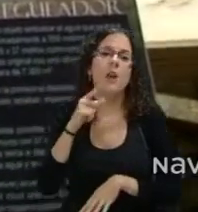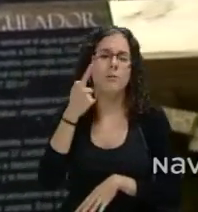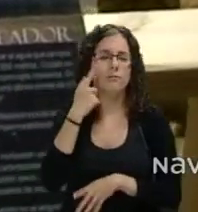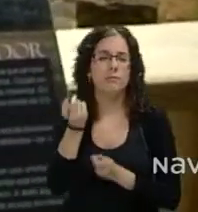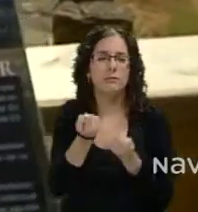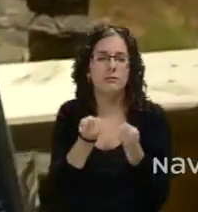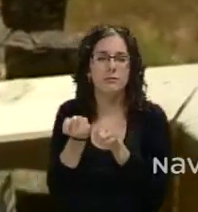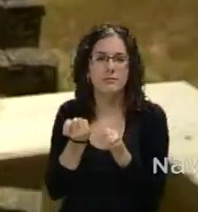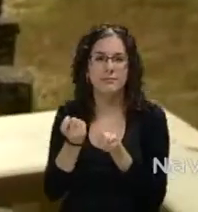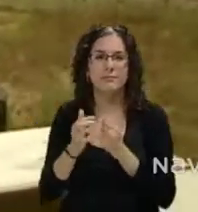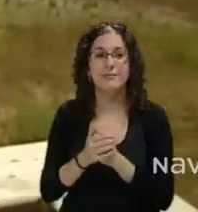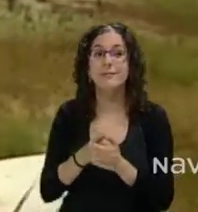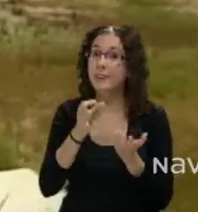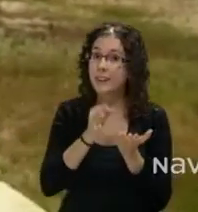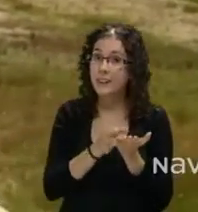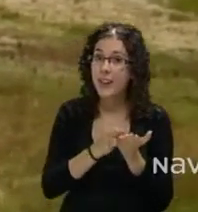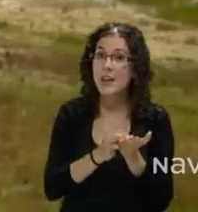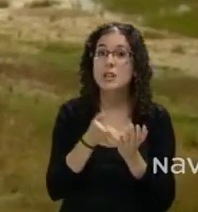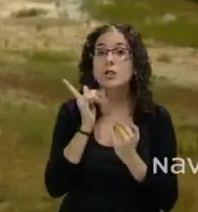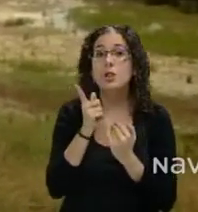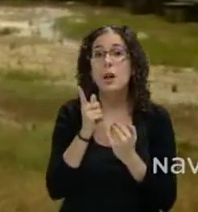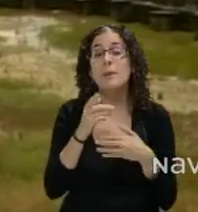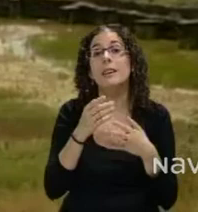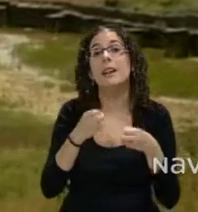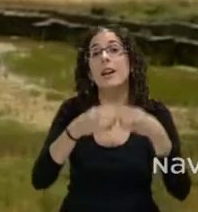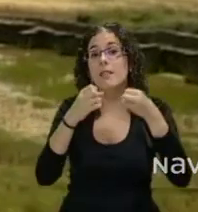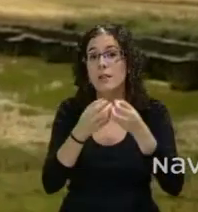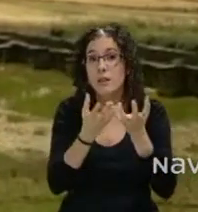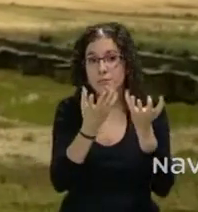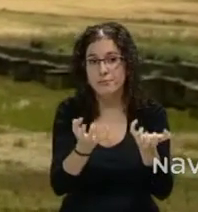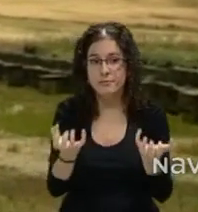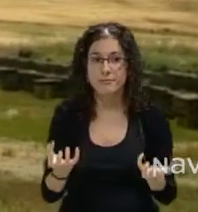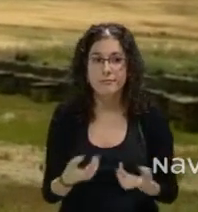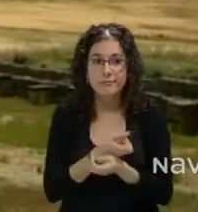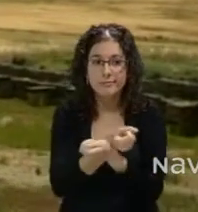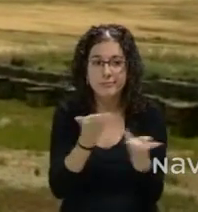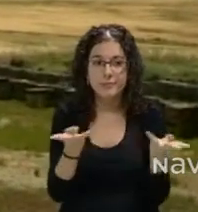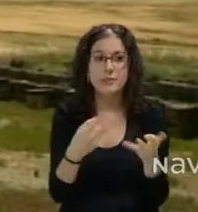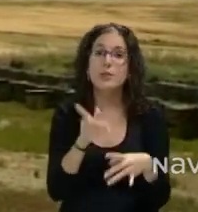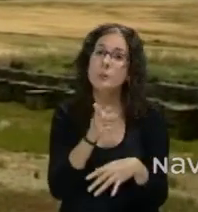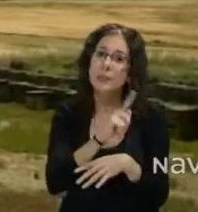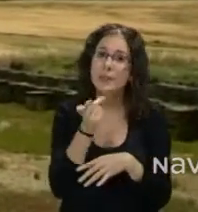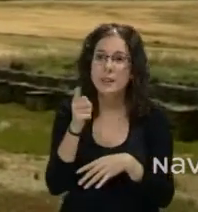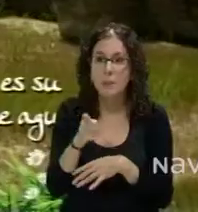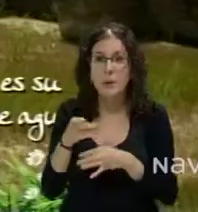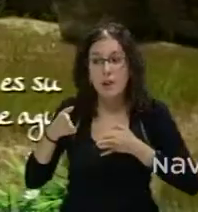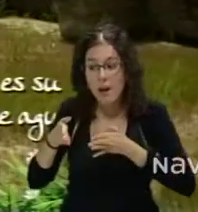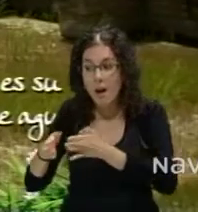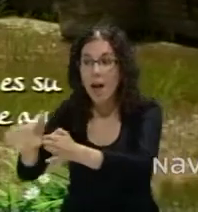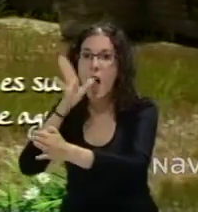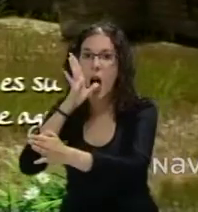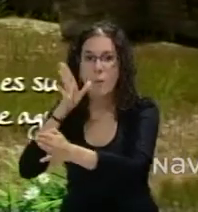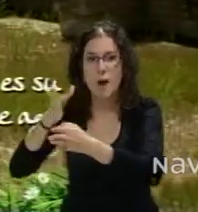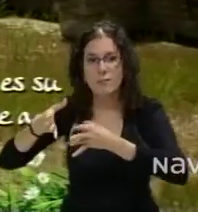las ruinas, en la ciudad hay un recorrido que nos conduce hasta el depósito regulador que controlaba el agua que abastecía Andelos. Es la joya de la